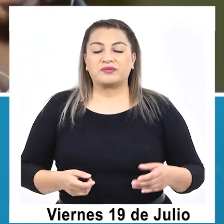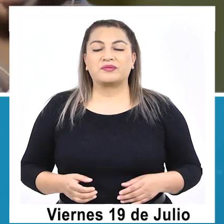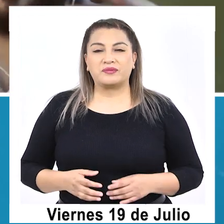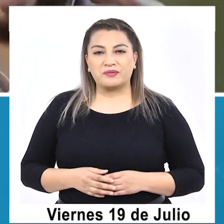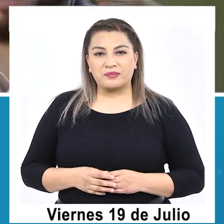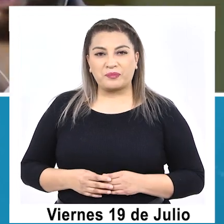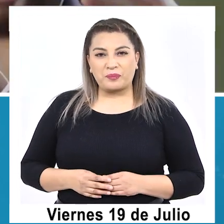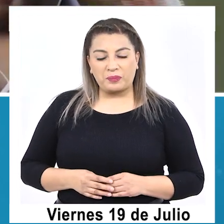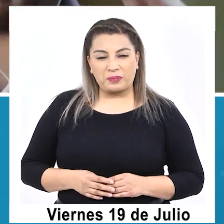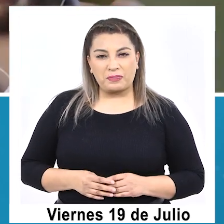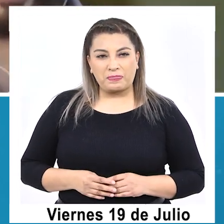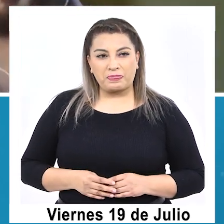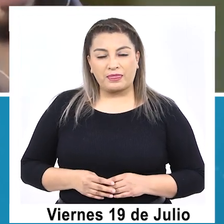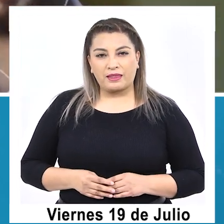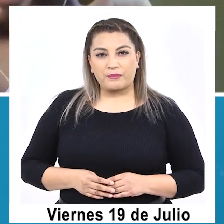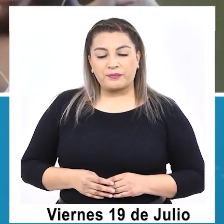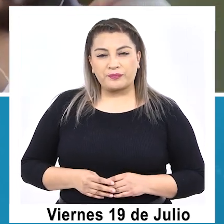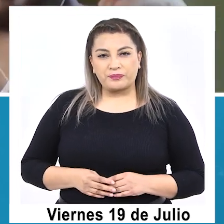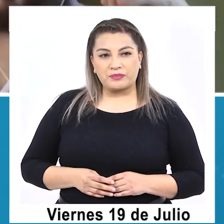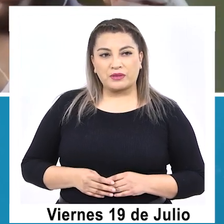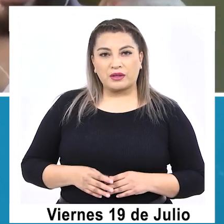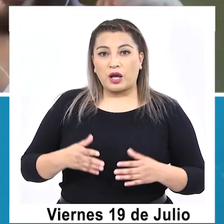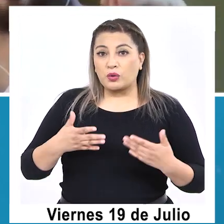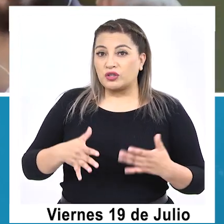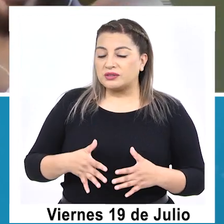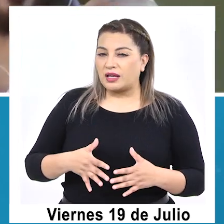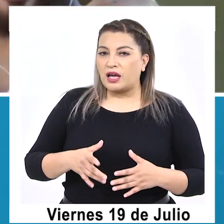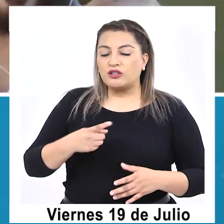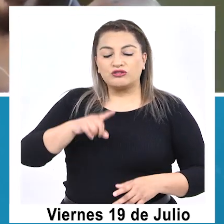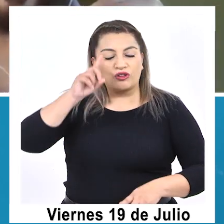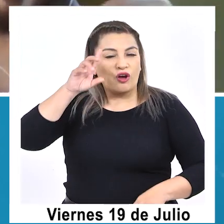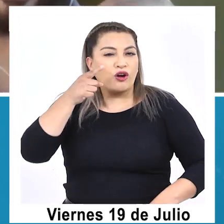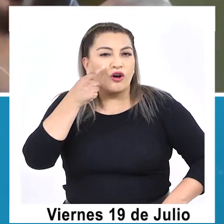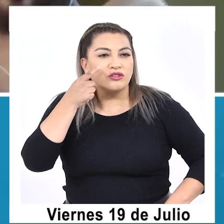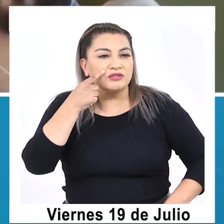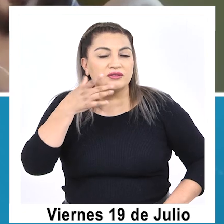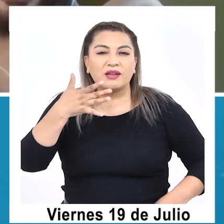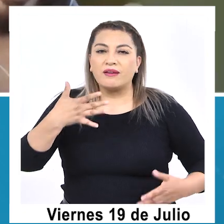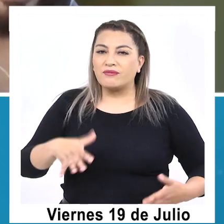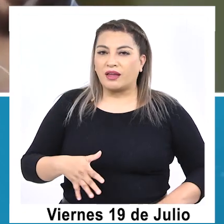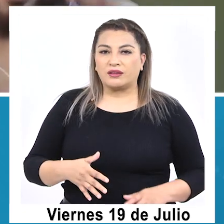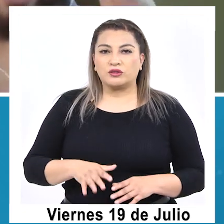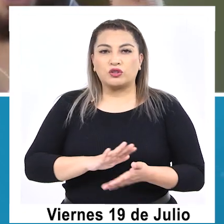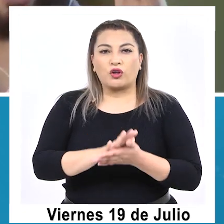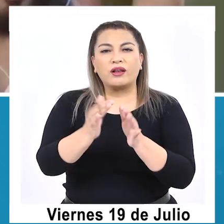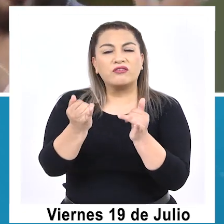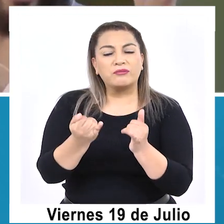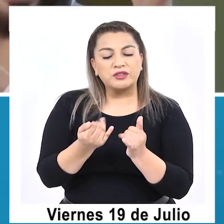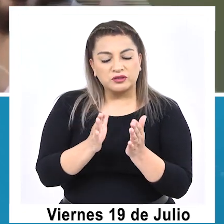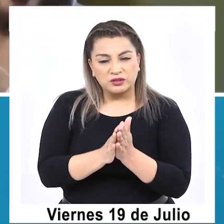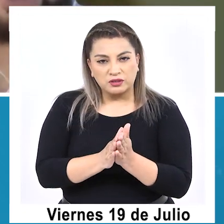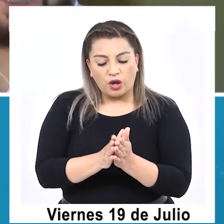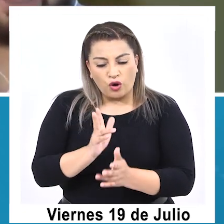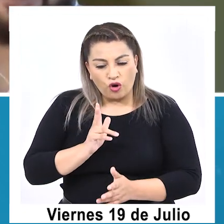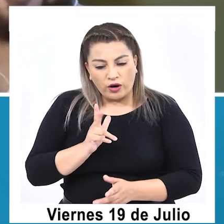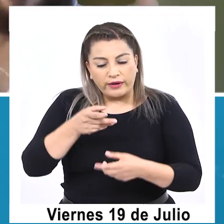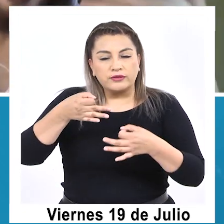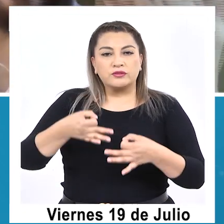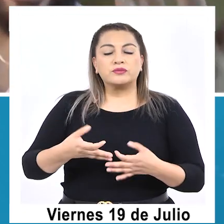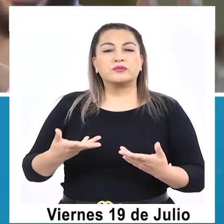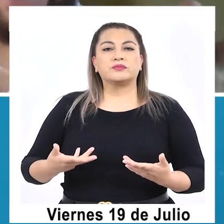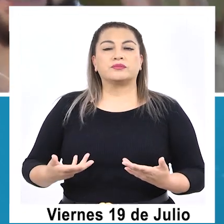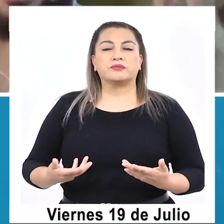problema. Perfecto. Entonces, Evelyn, para que podamos guiarnos bien con esta entrevista que tú nos estás dando, lo correcto